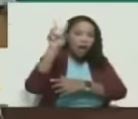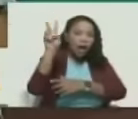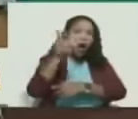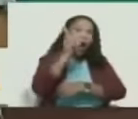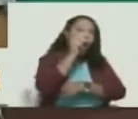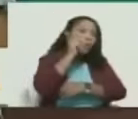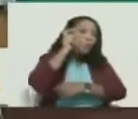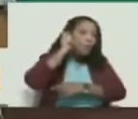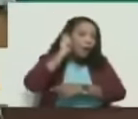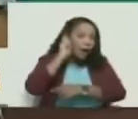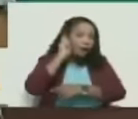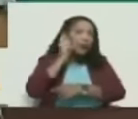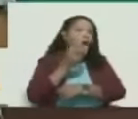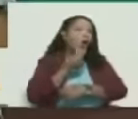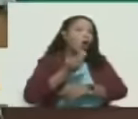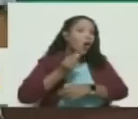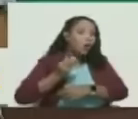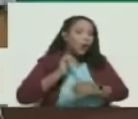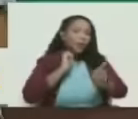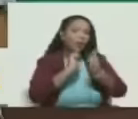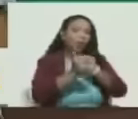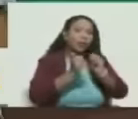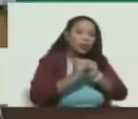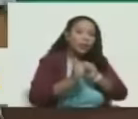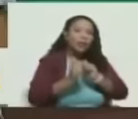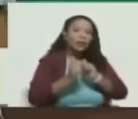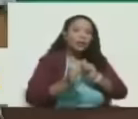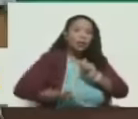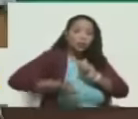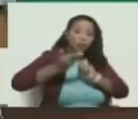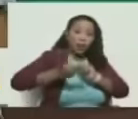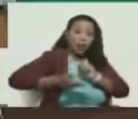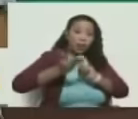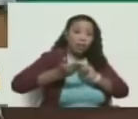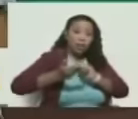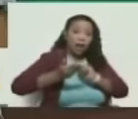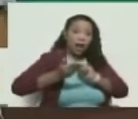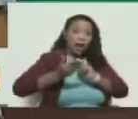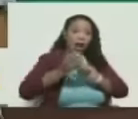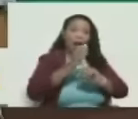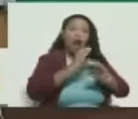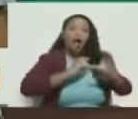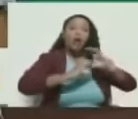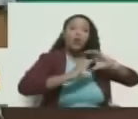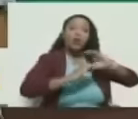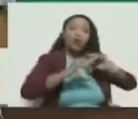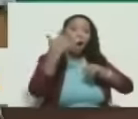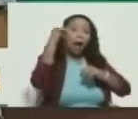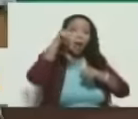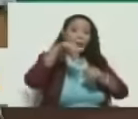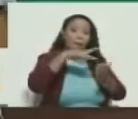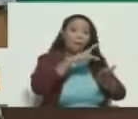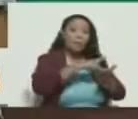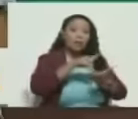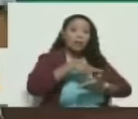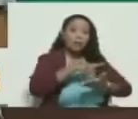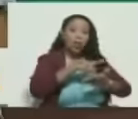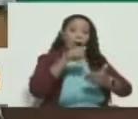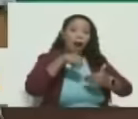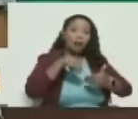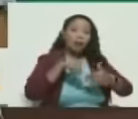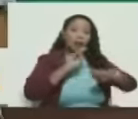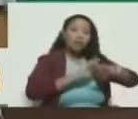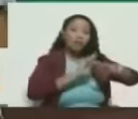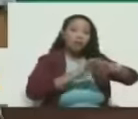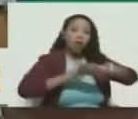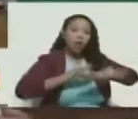hombres, mujeres, jóvenes, deportistas, cultores y también a los medios de comunicación que se encuentran presentes a este llamado de